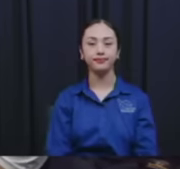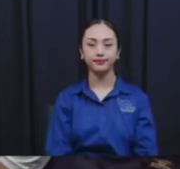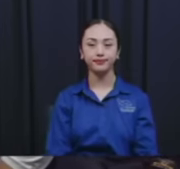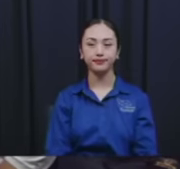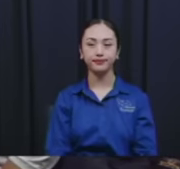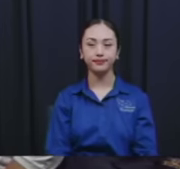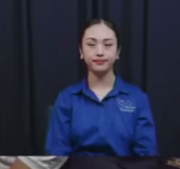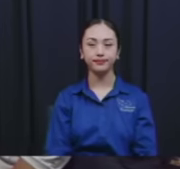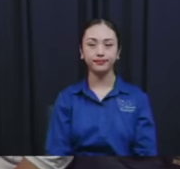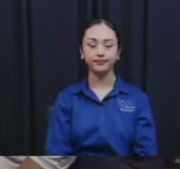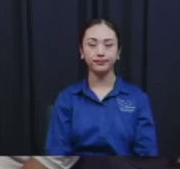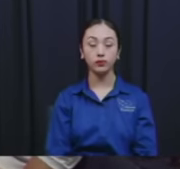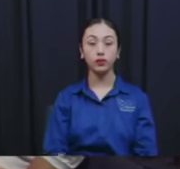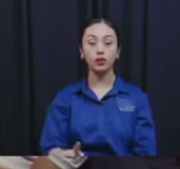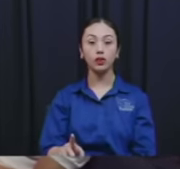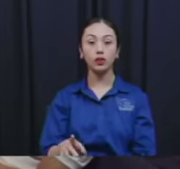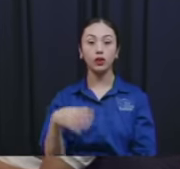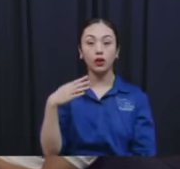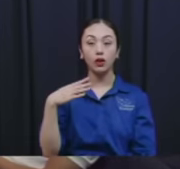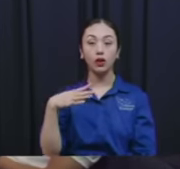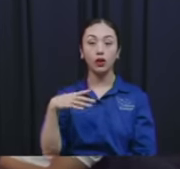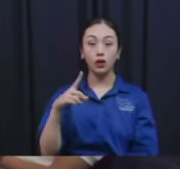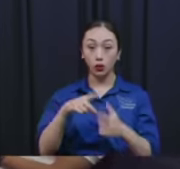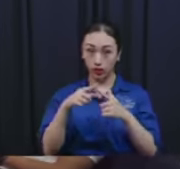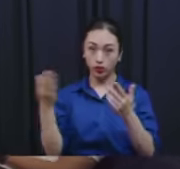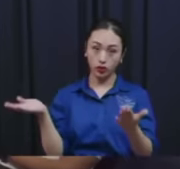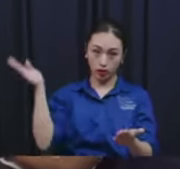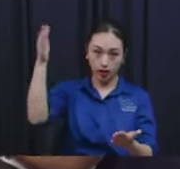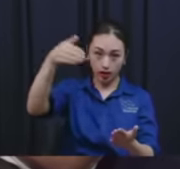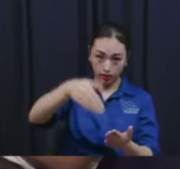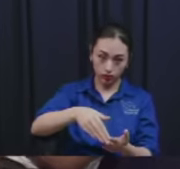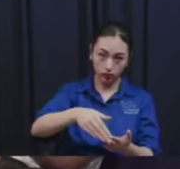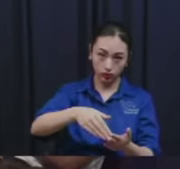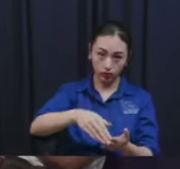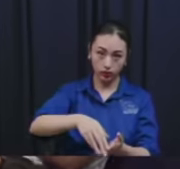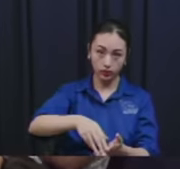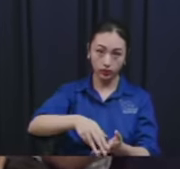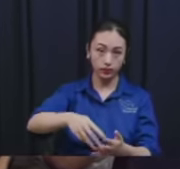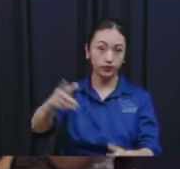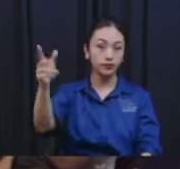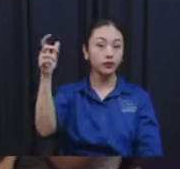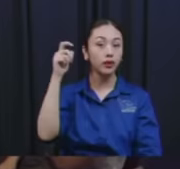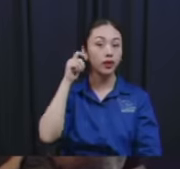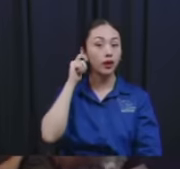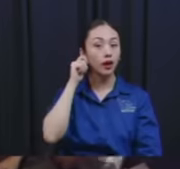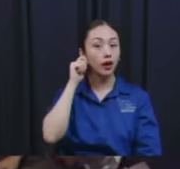eh Cuando uno llega así nuevo va llegó el hermano